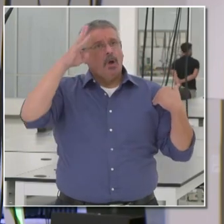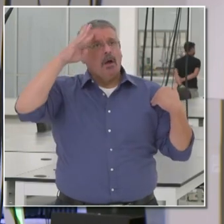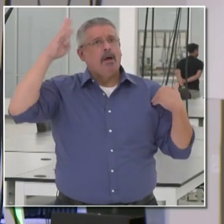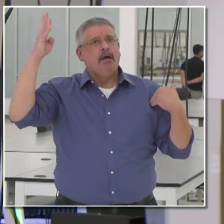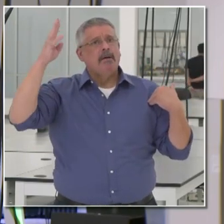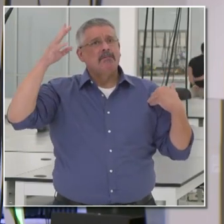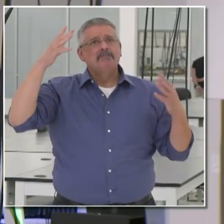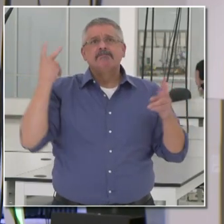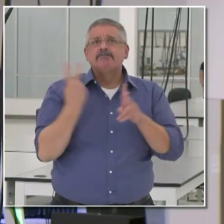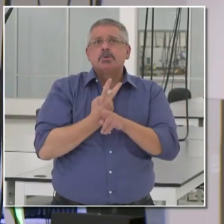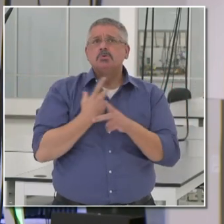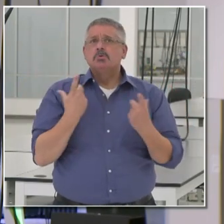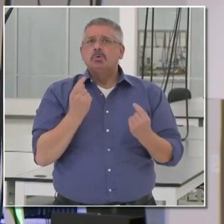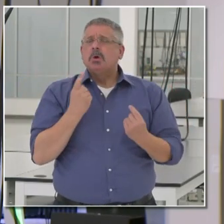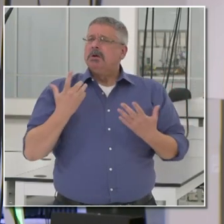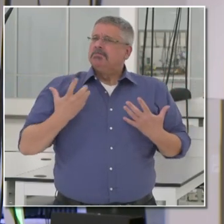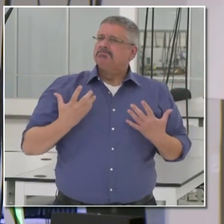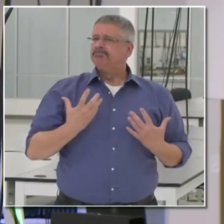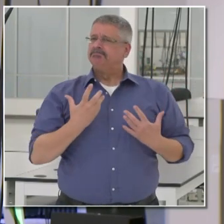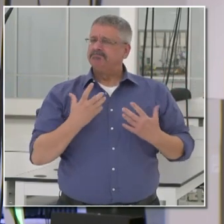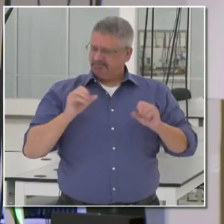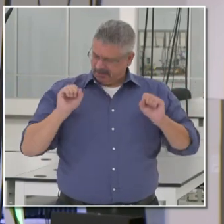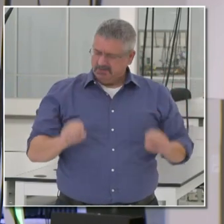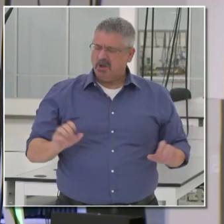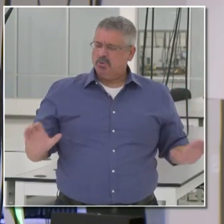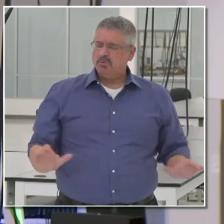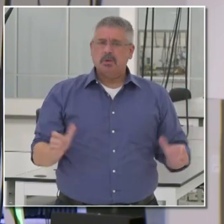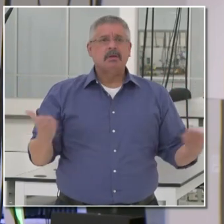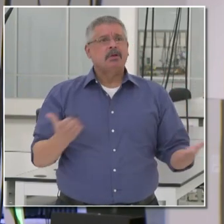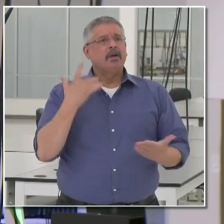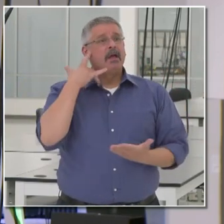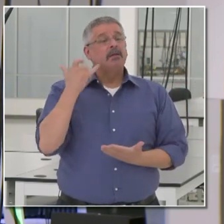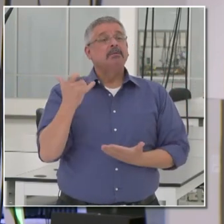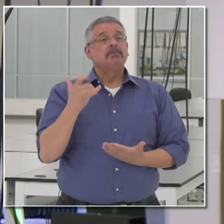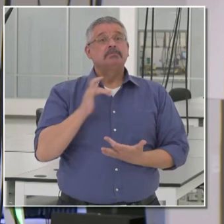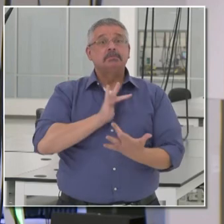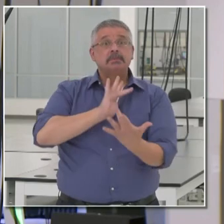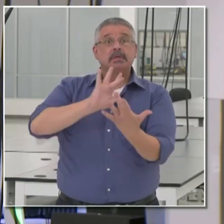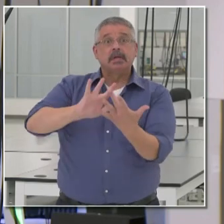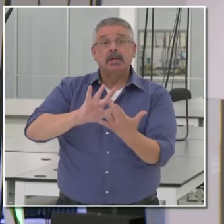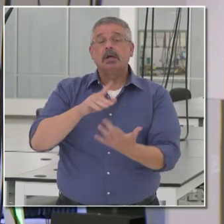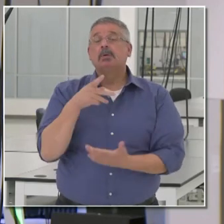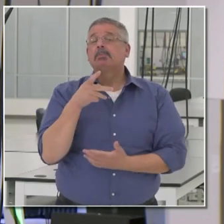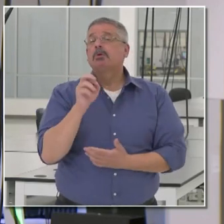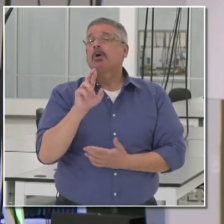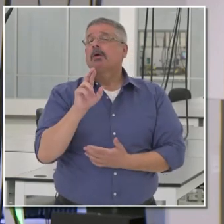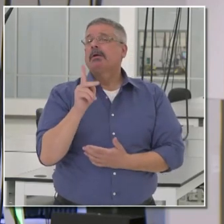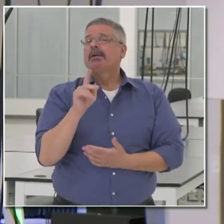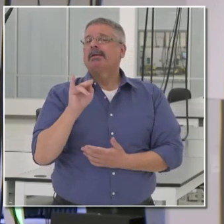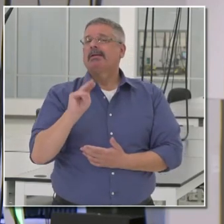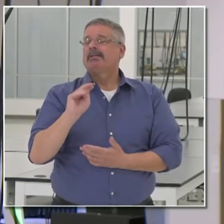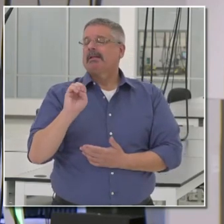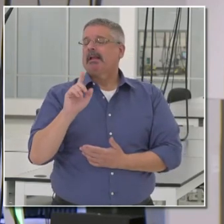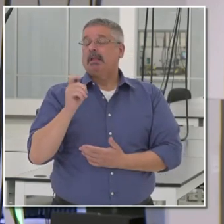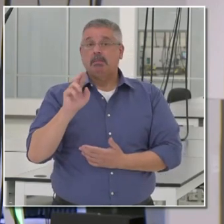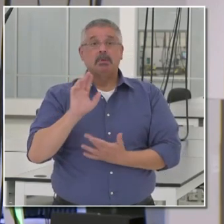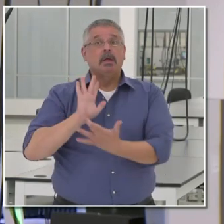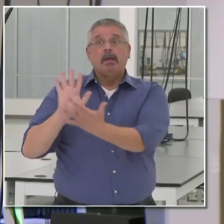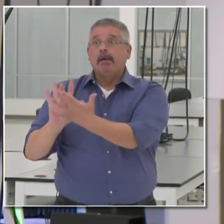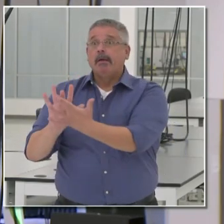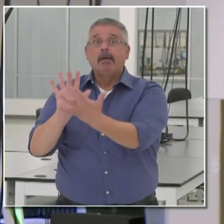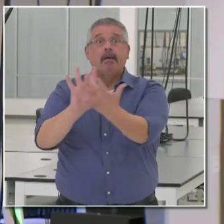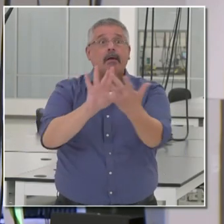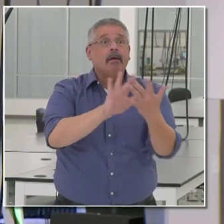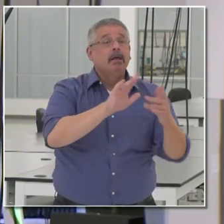ingenio de california y el espíritu que nos por el cual somos famosos y nos juntamos con parker en un